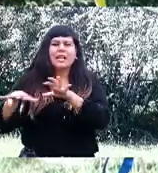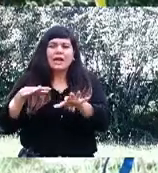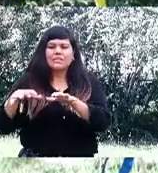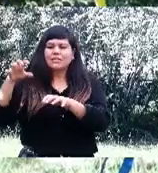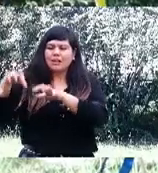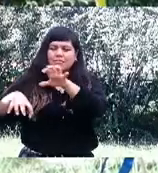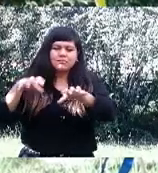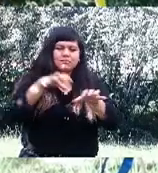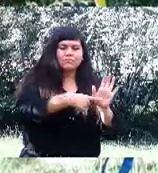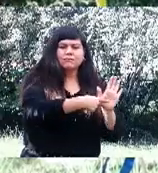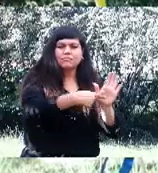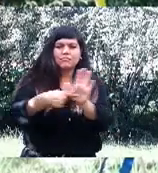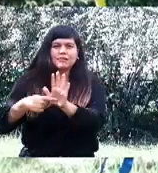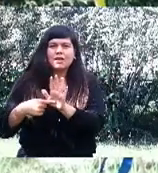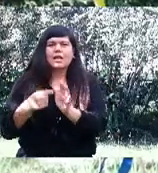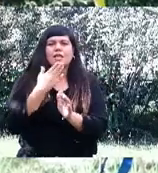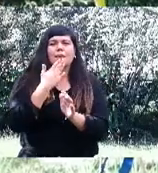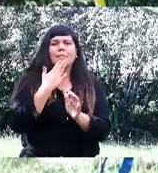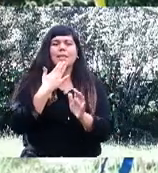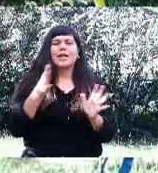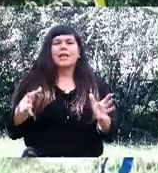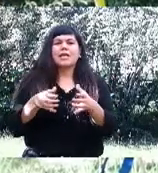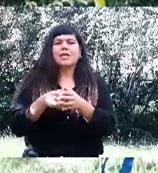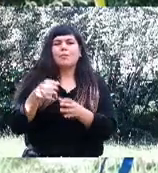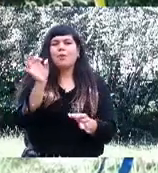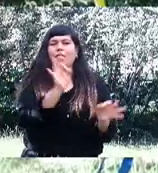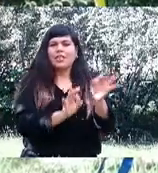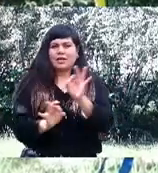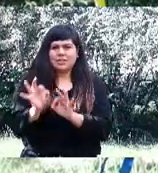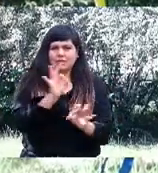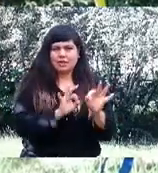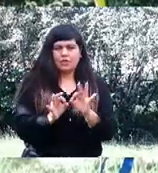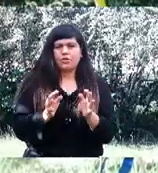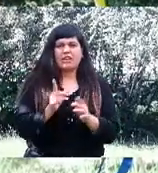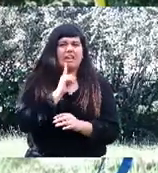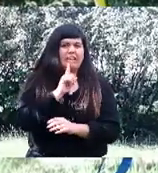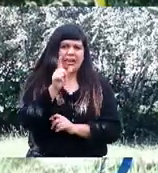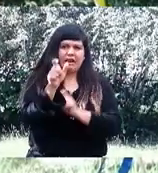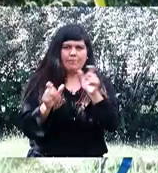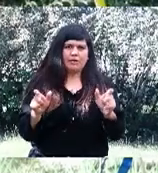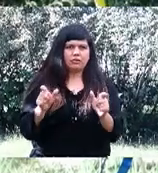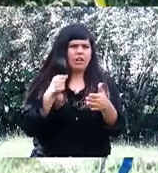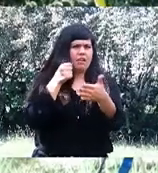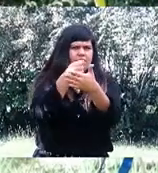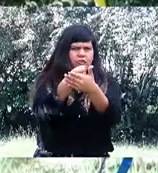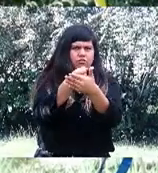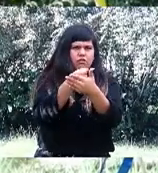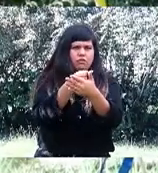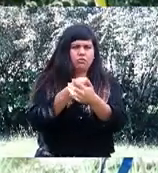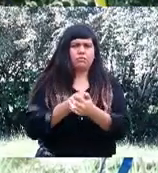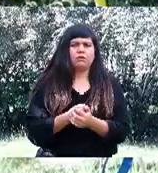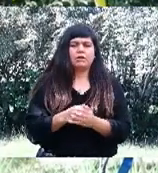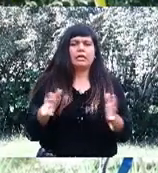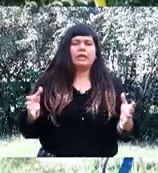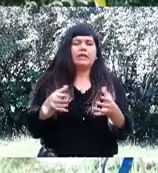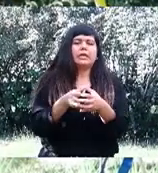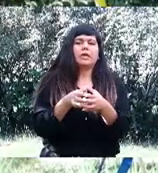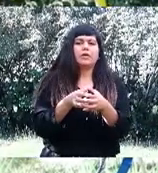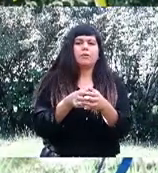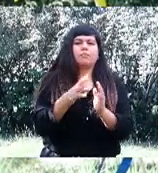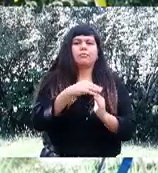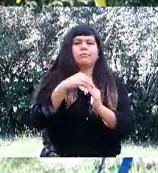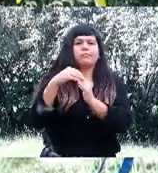visitantes y por otra parte está el equipo de diseño Donde están todas las personas que también están por ahí atrás el equipo